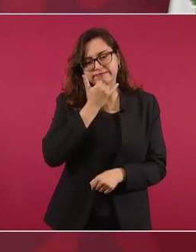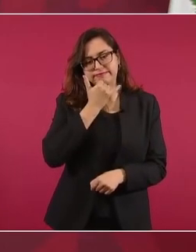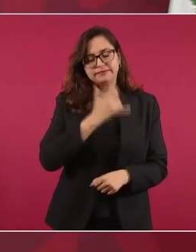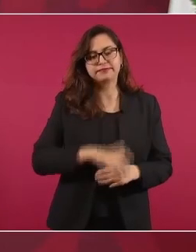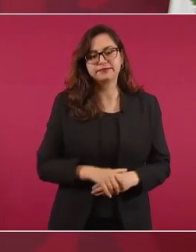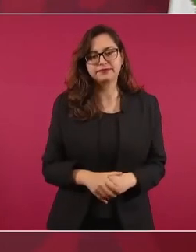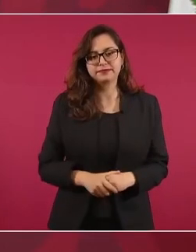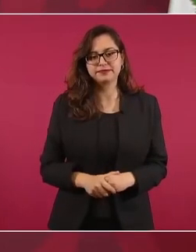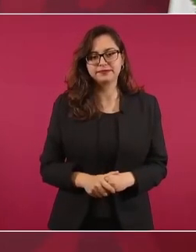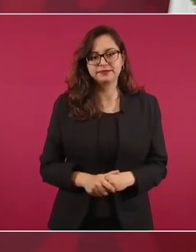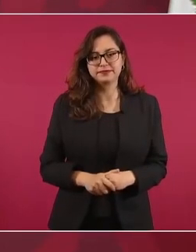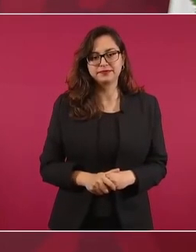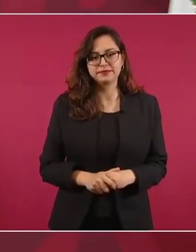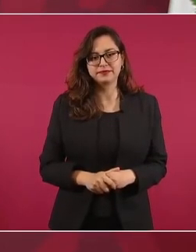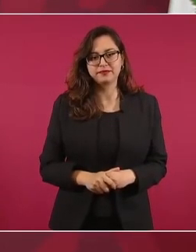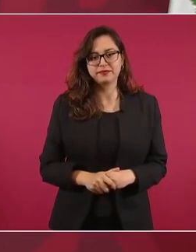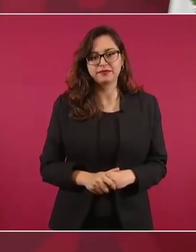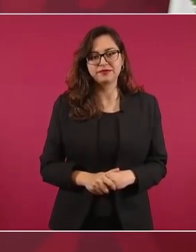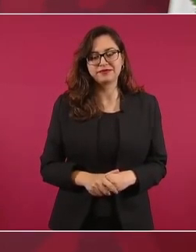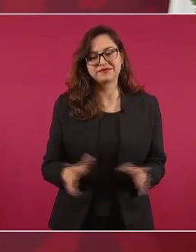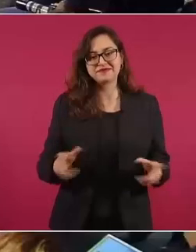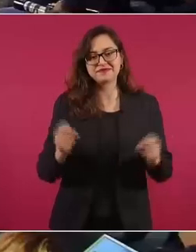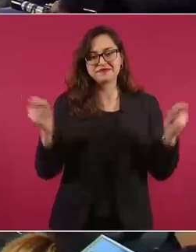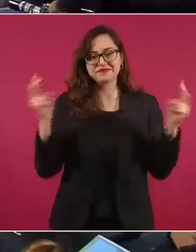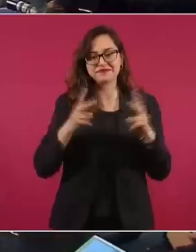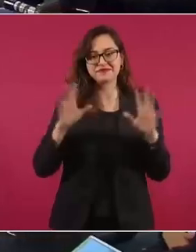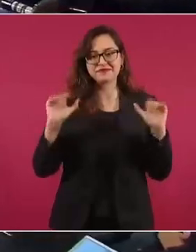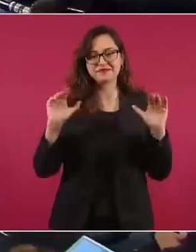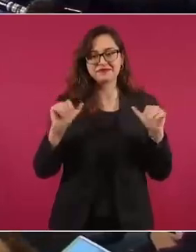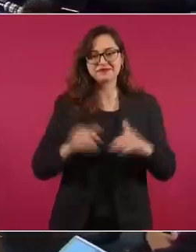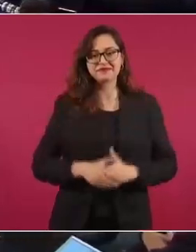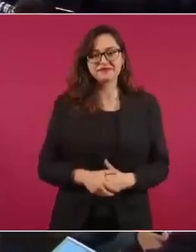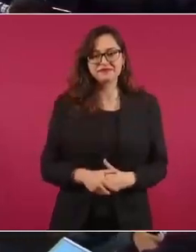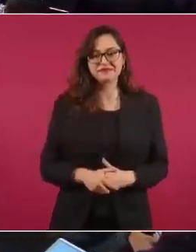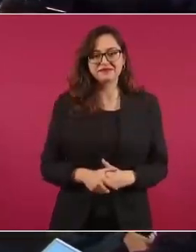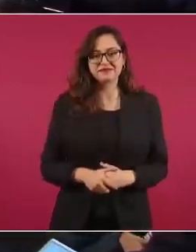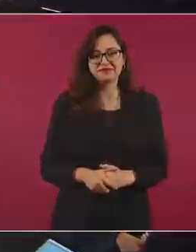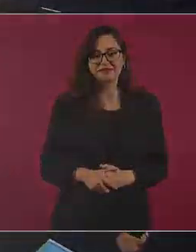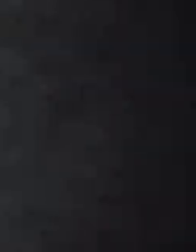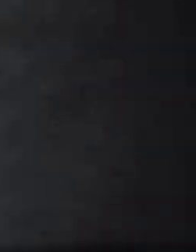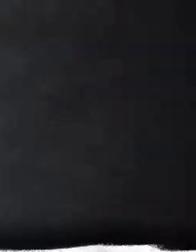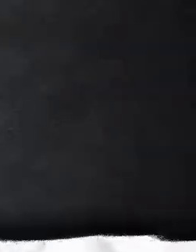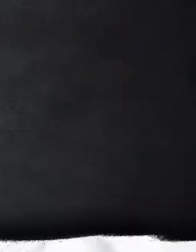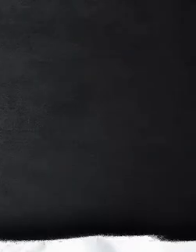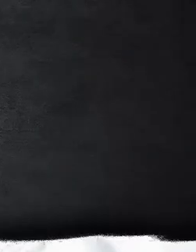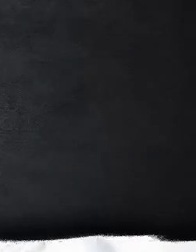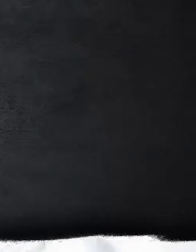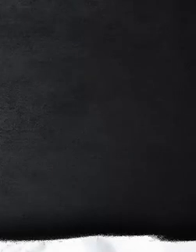Bueno, nos vemos. Dios. Mañana.